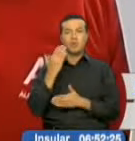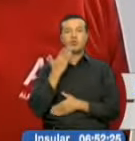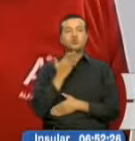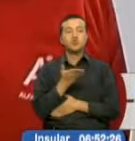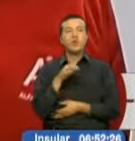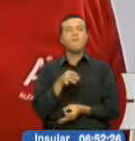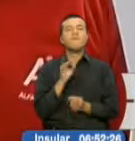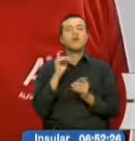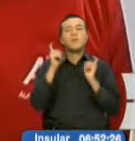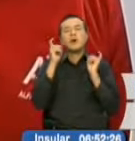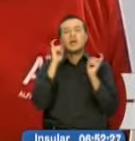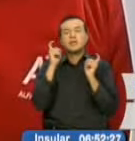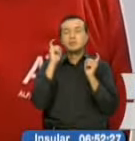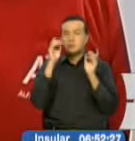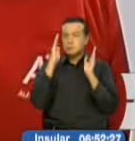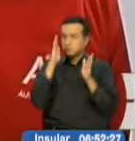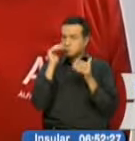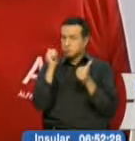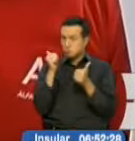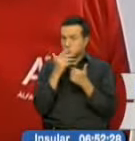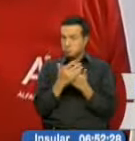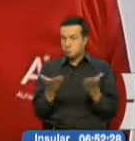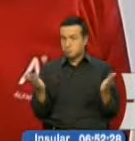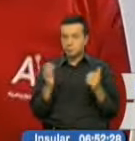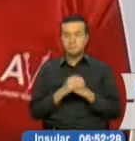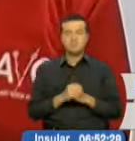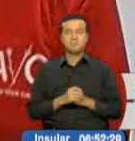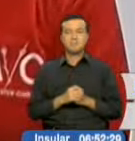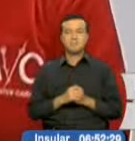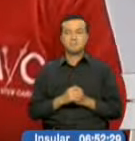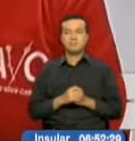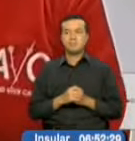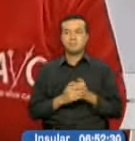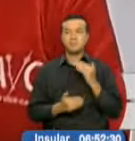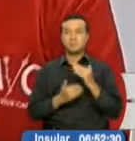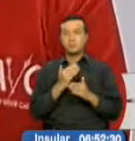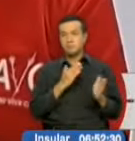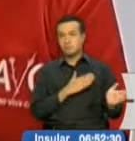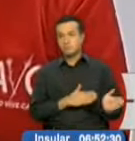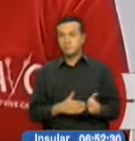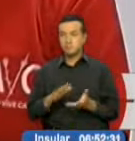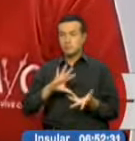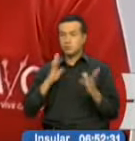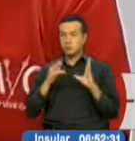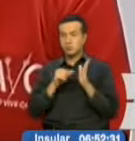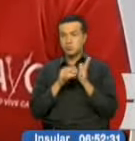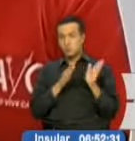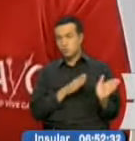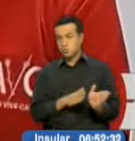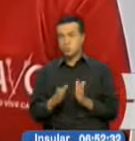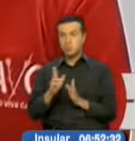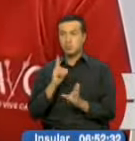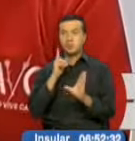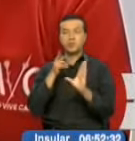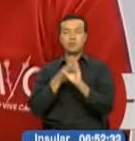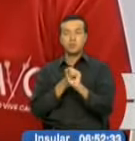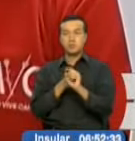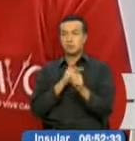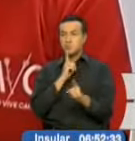y dirección para el buen gobierno, que asegure en una nueva etapa de la Revolución Ciudadana la